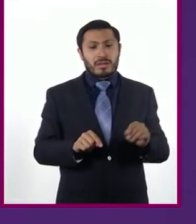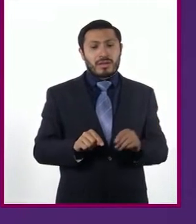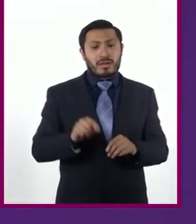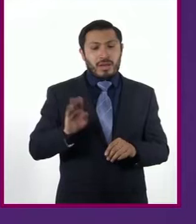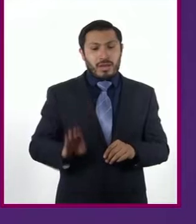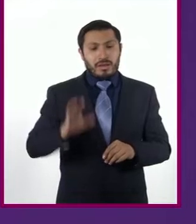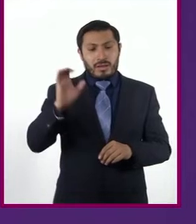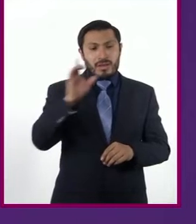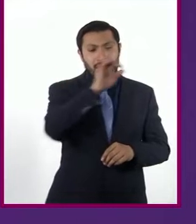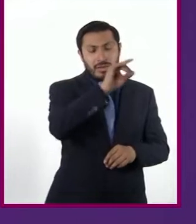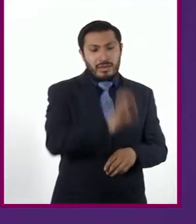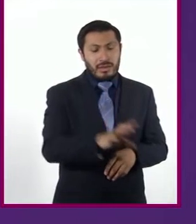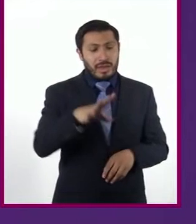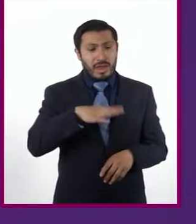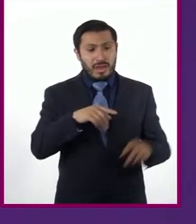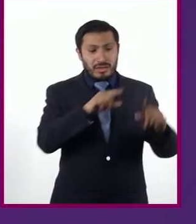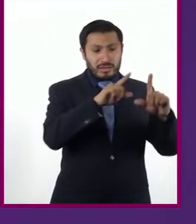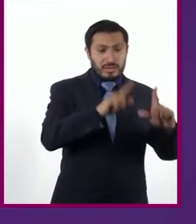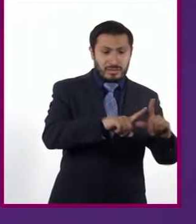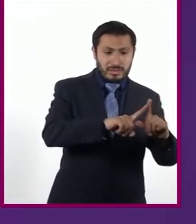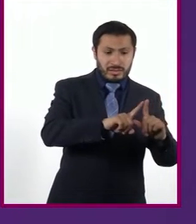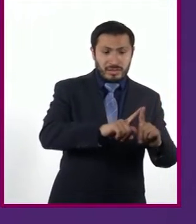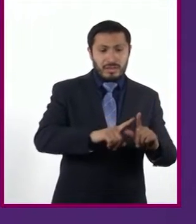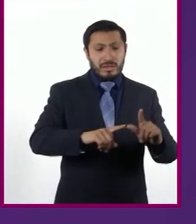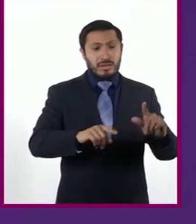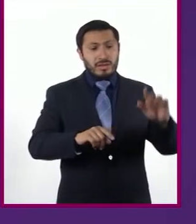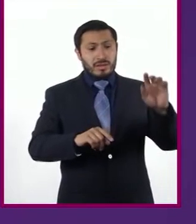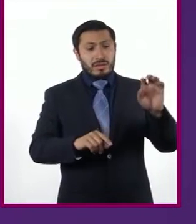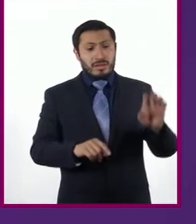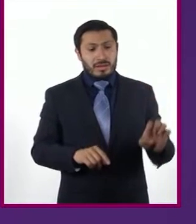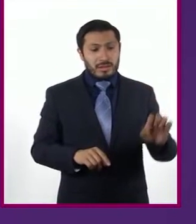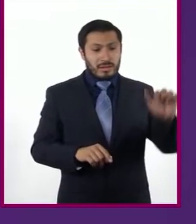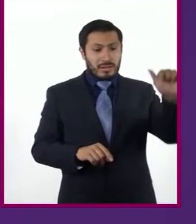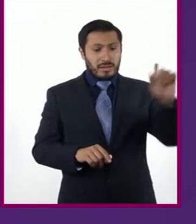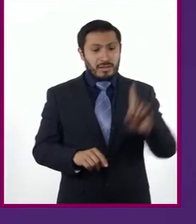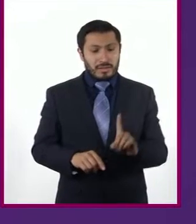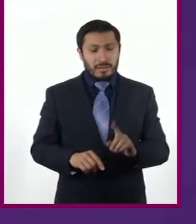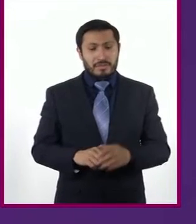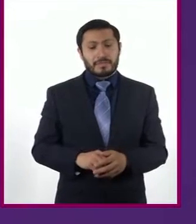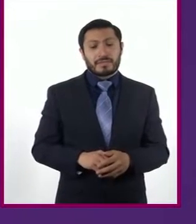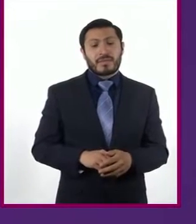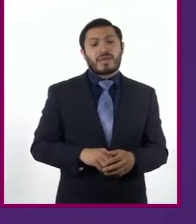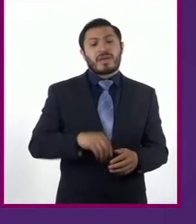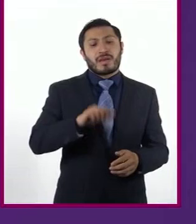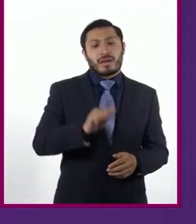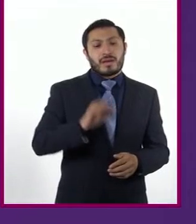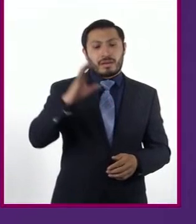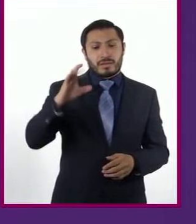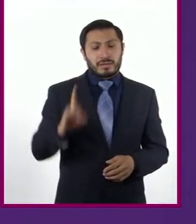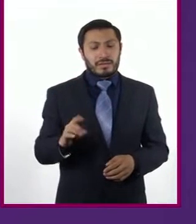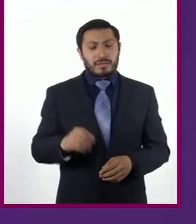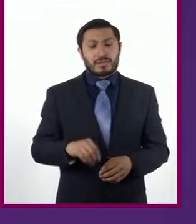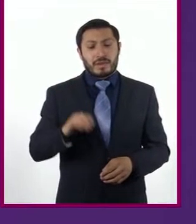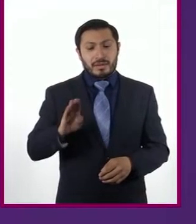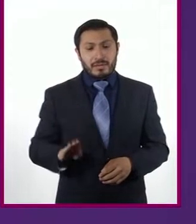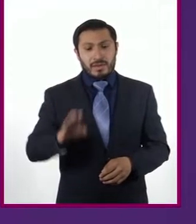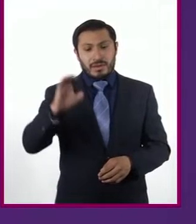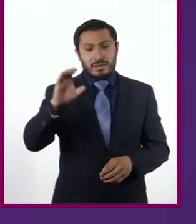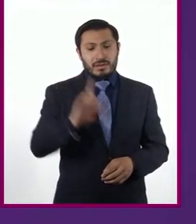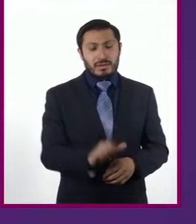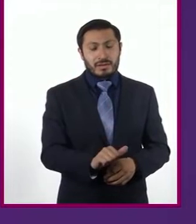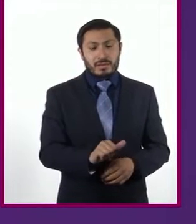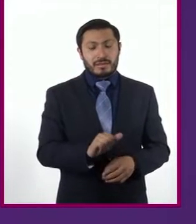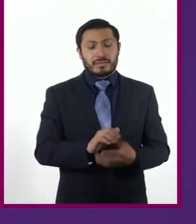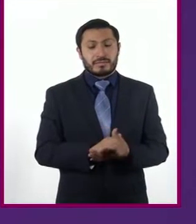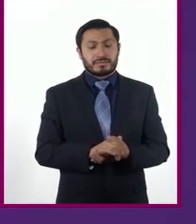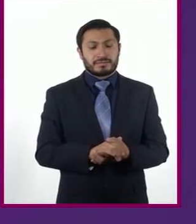se forman los triángulos EAD, el triángulo ACD y el triángulo BCA.